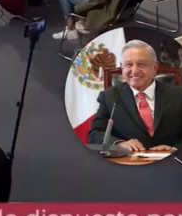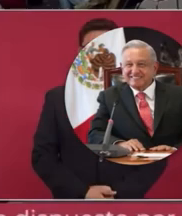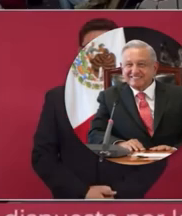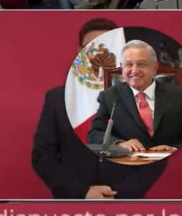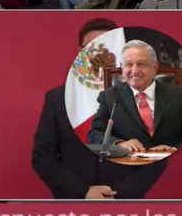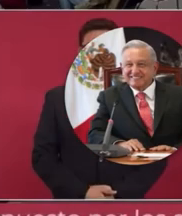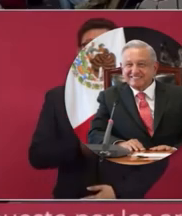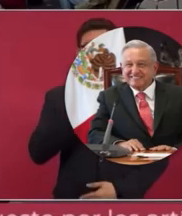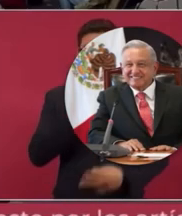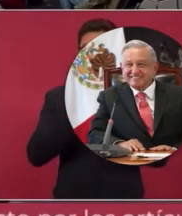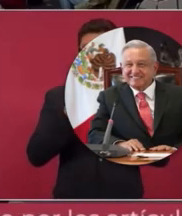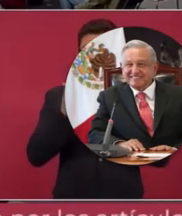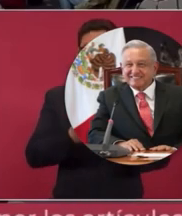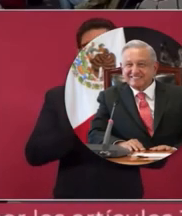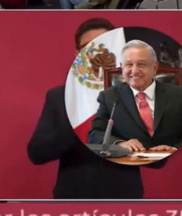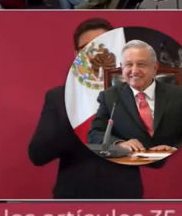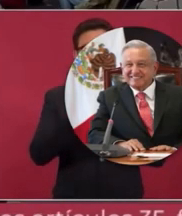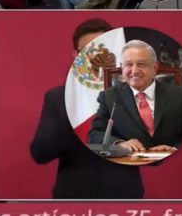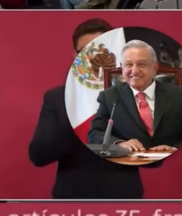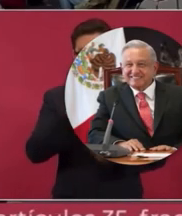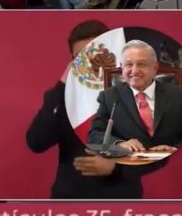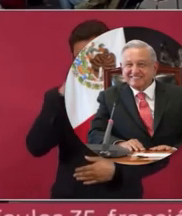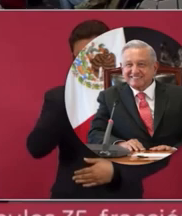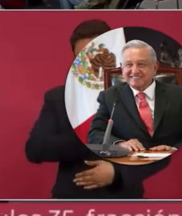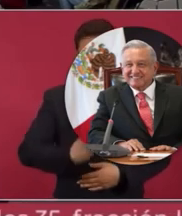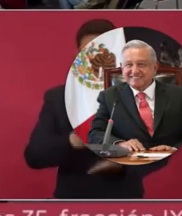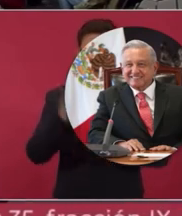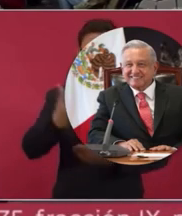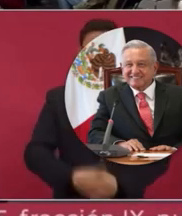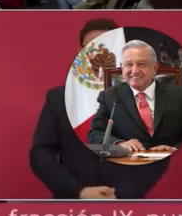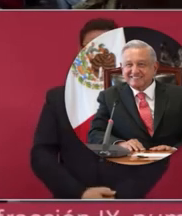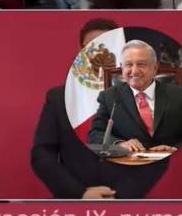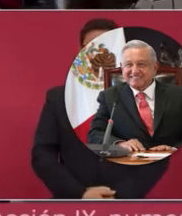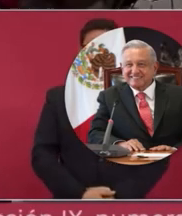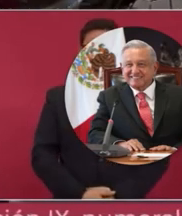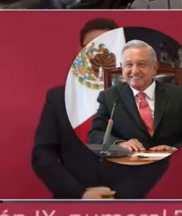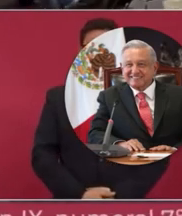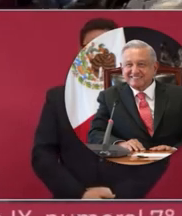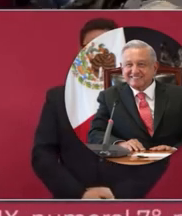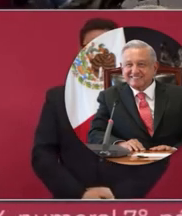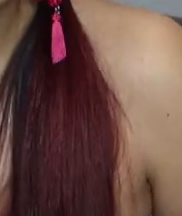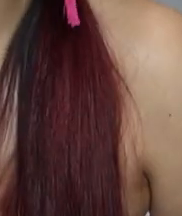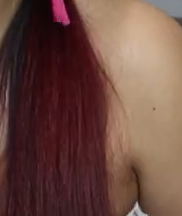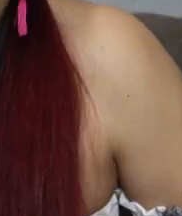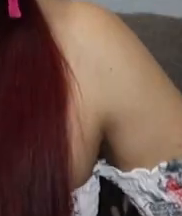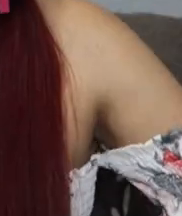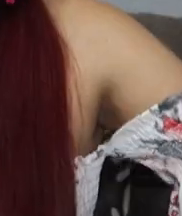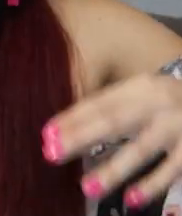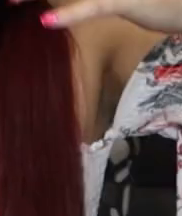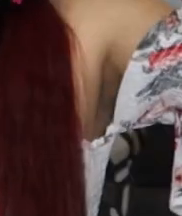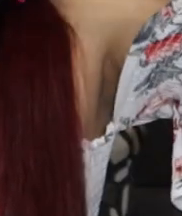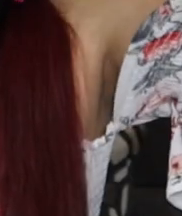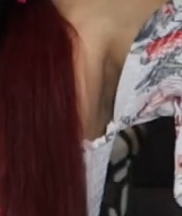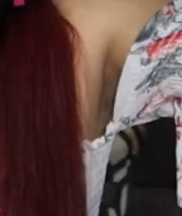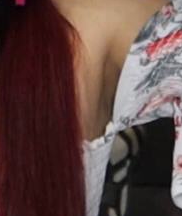Bienvenido, Eric. Sí, y muchas gracias, señor presidente. Muchas gracias. Ay, no sé